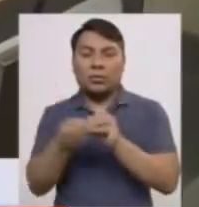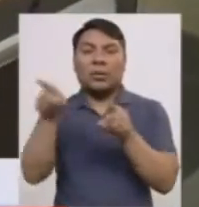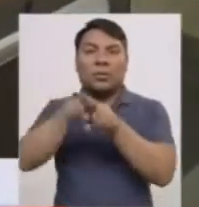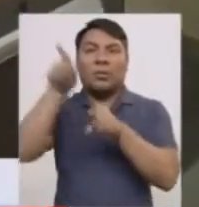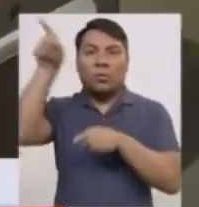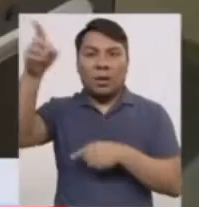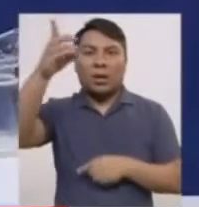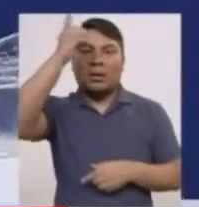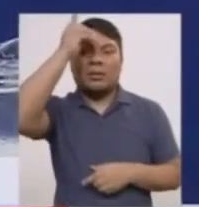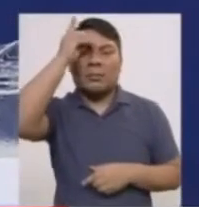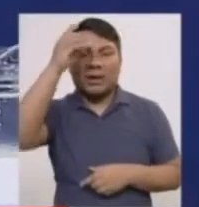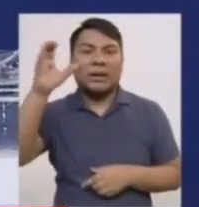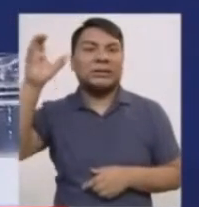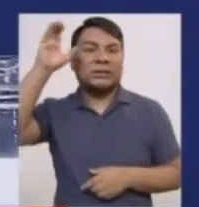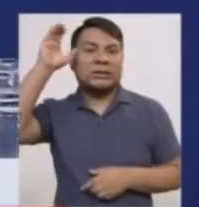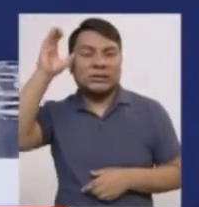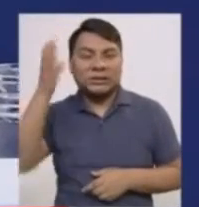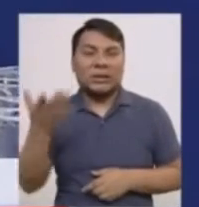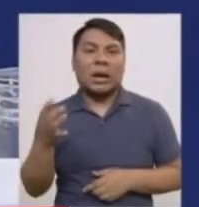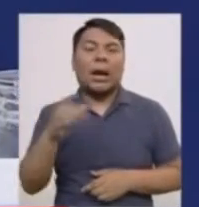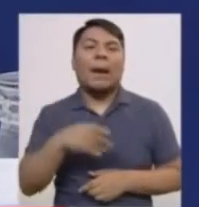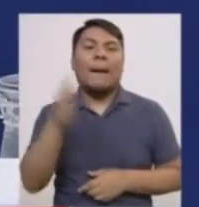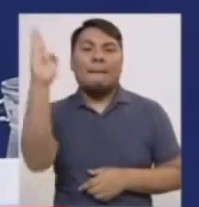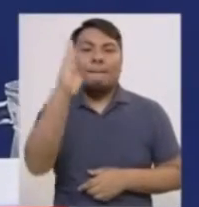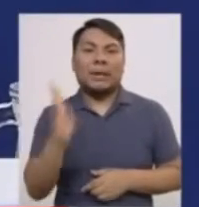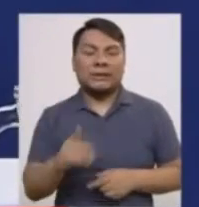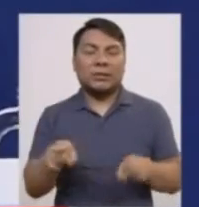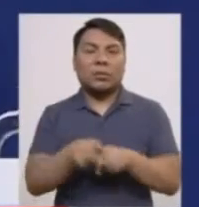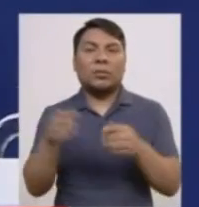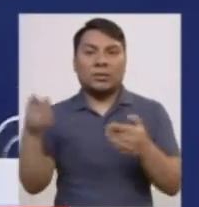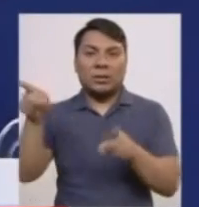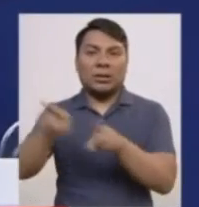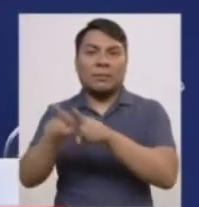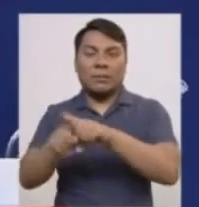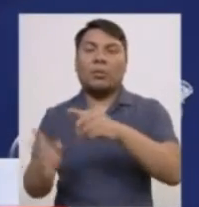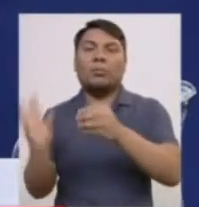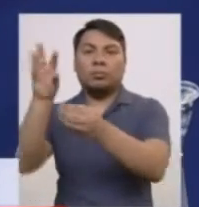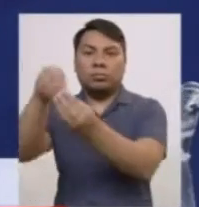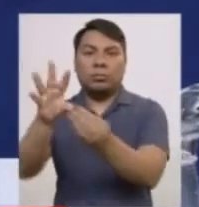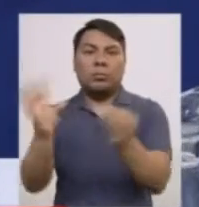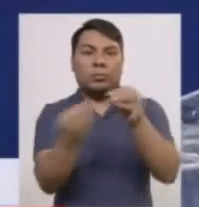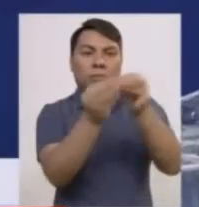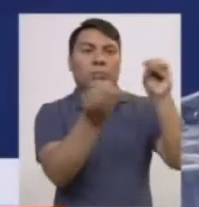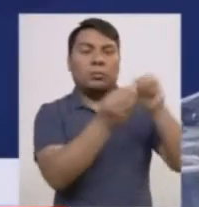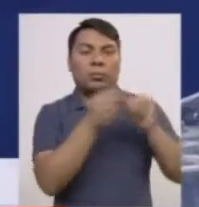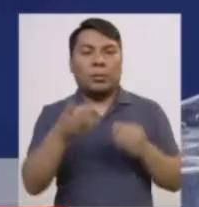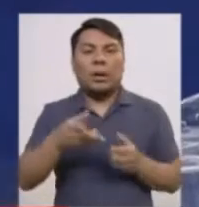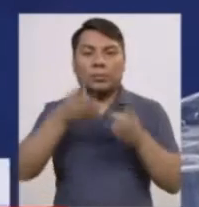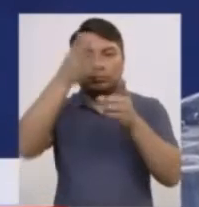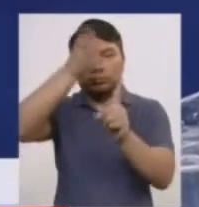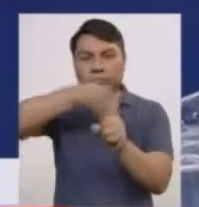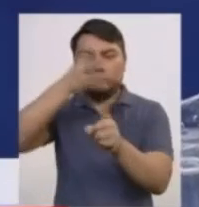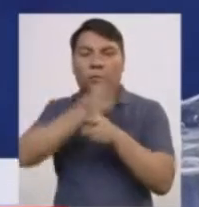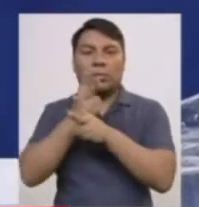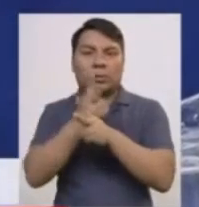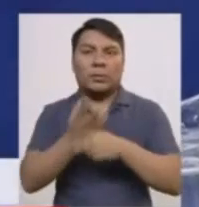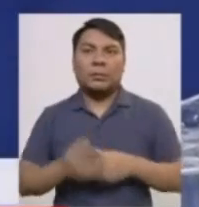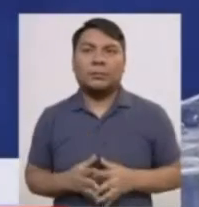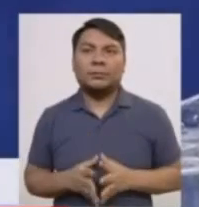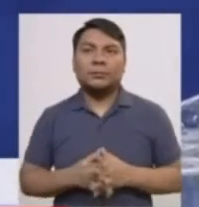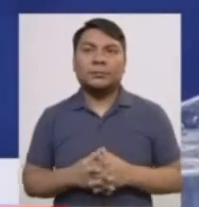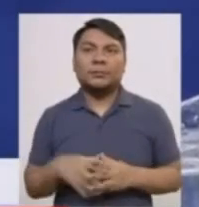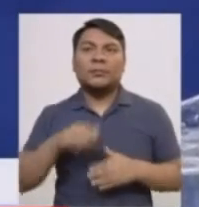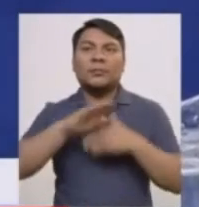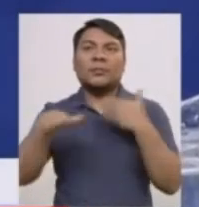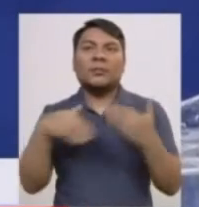China y Brasil. La red de países participantes se ha ampliado. Y podemos intercambiar información, como